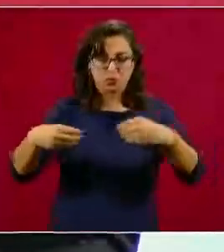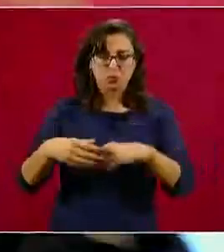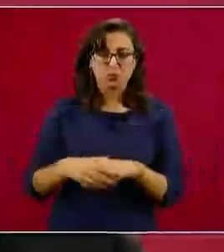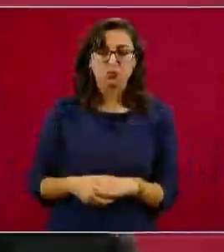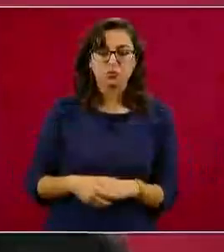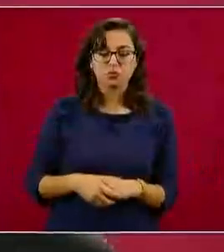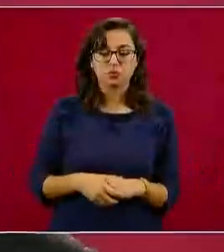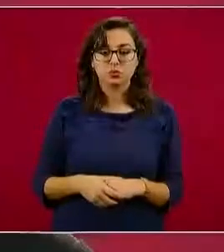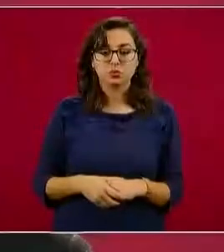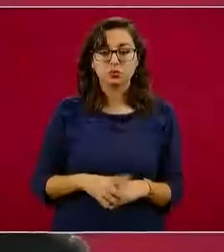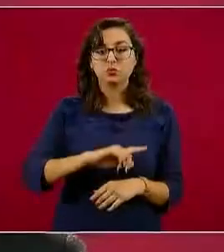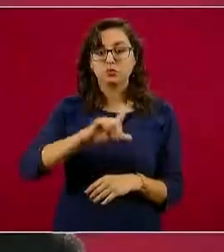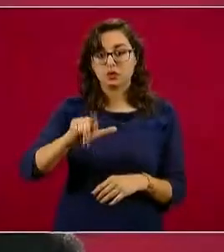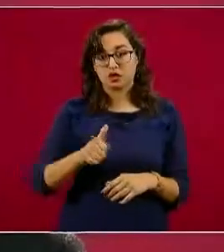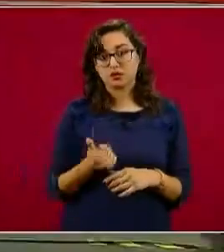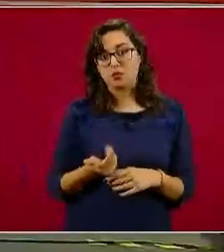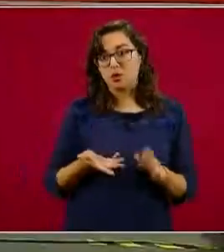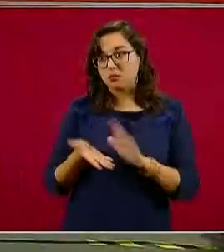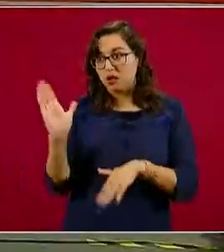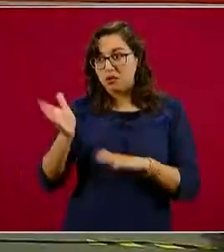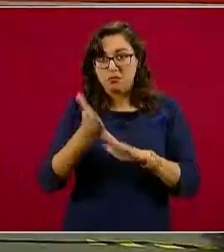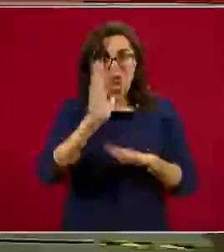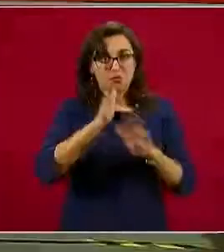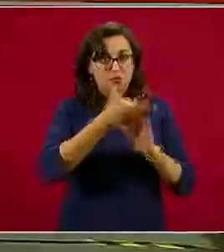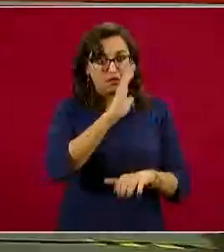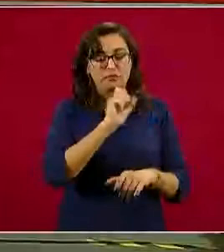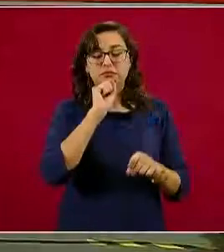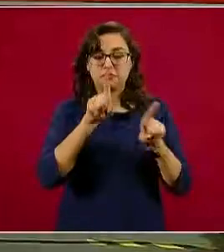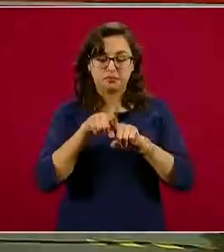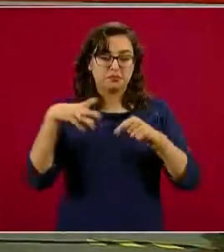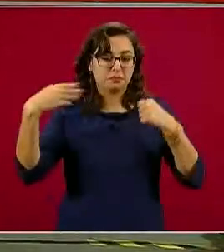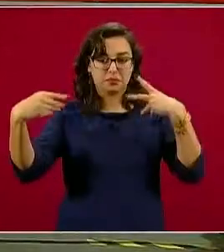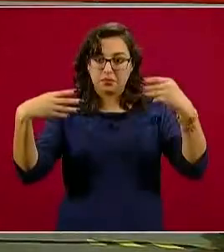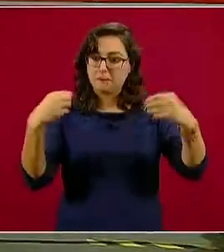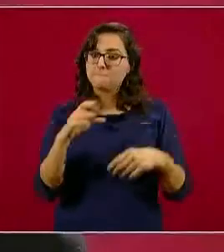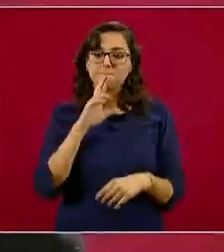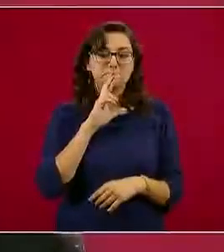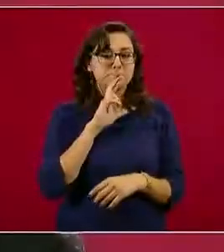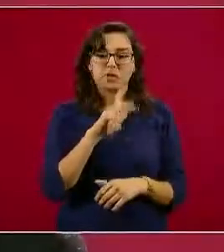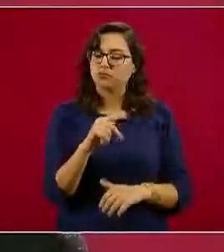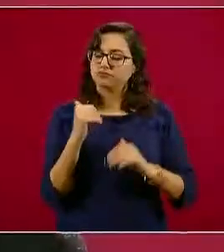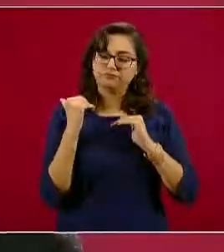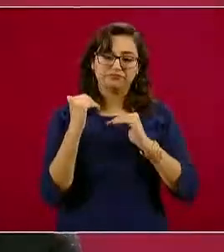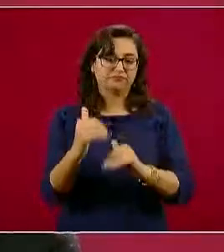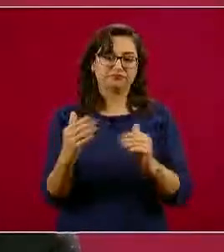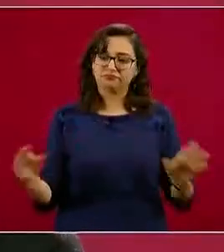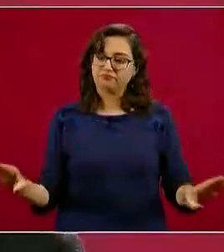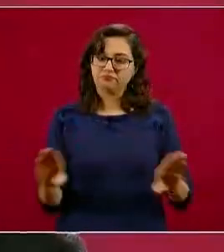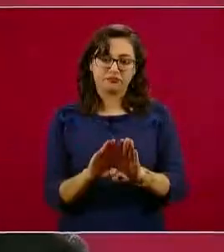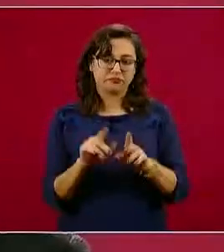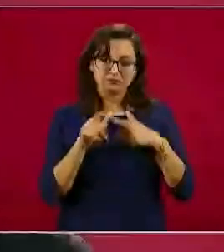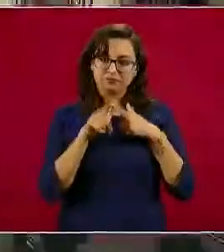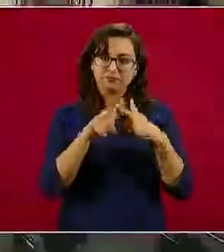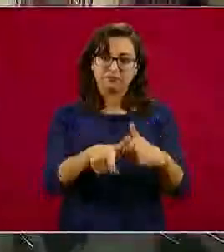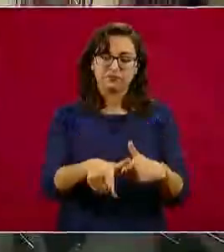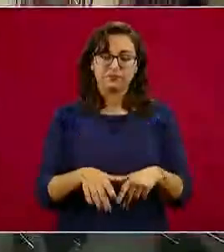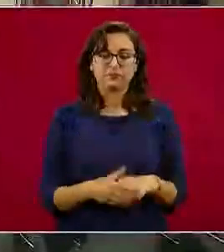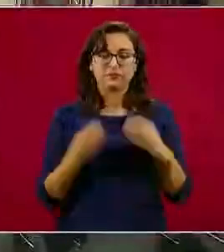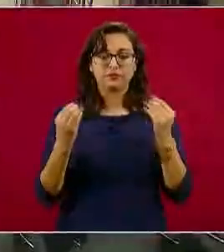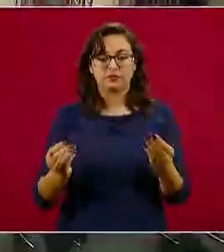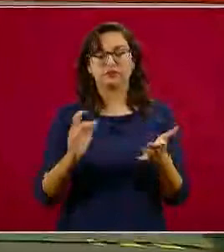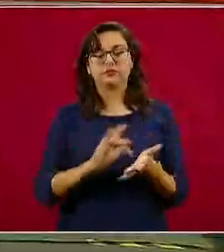asistentes y múltiple para sus comunidades de origen. Lo mejor es restringirlos lo más posible durante el mayor tiempo posible.